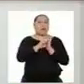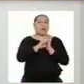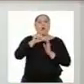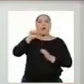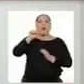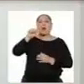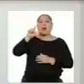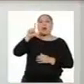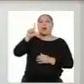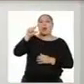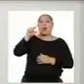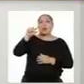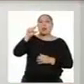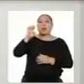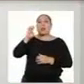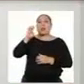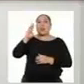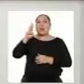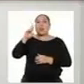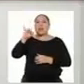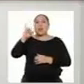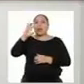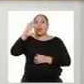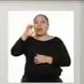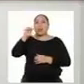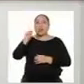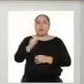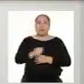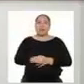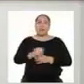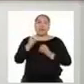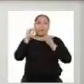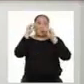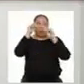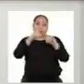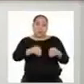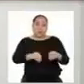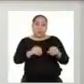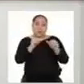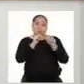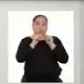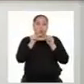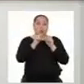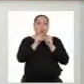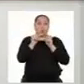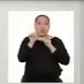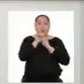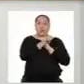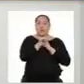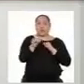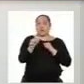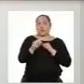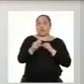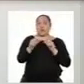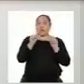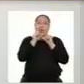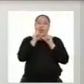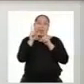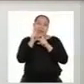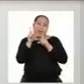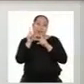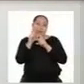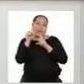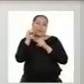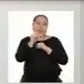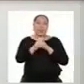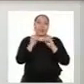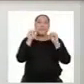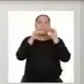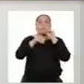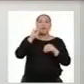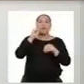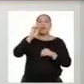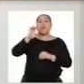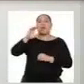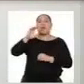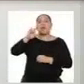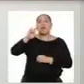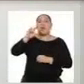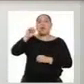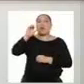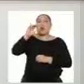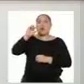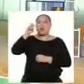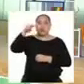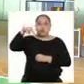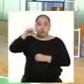algebraica, por ejemplo. Podemos plantear la misma situación con letras y números, y así armar ecuaciones que nos